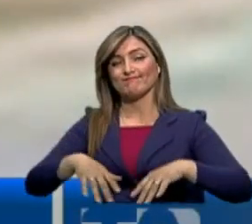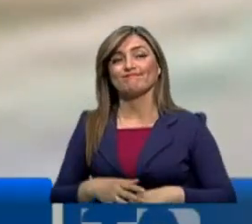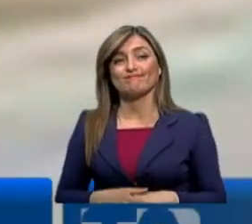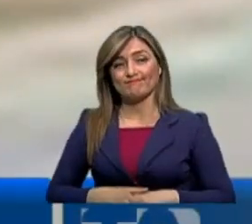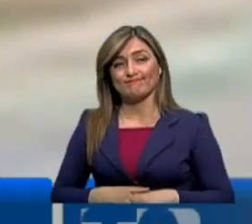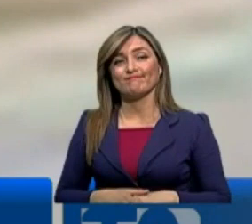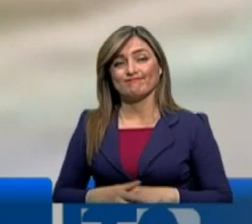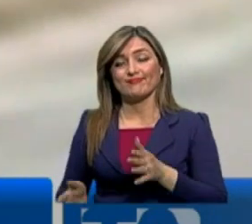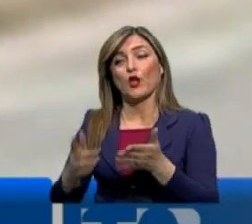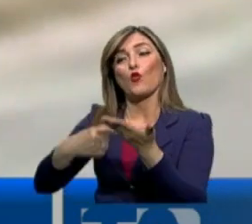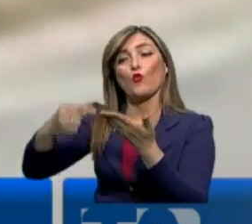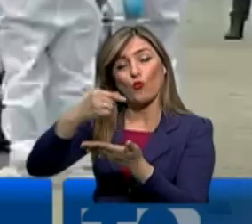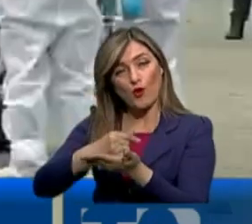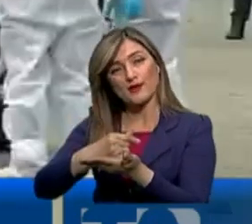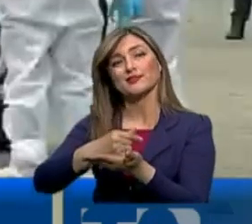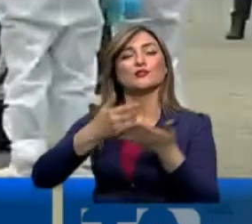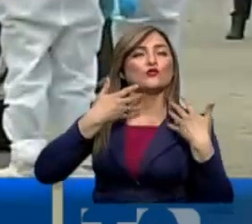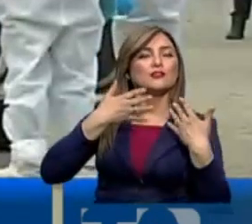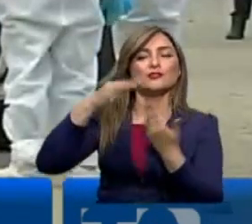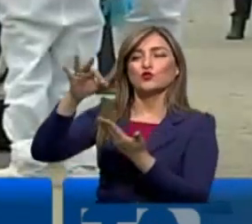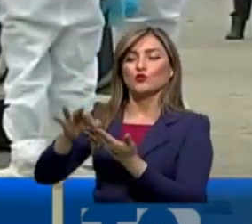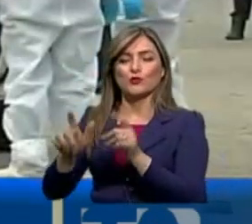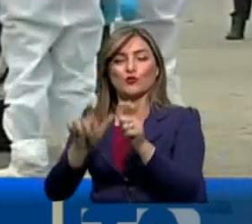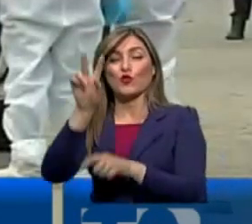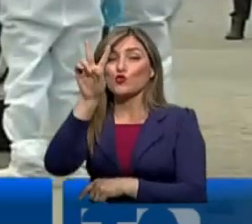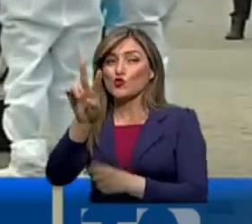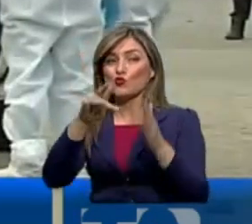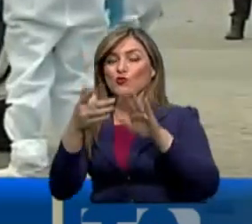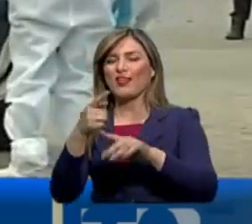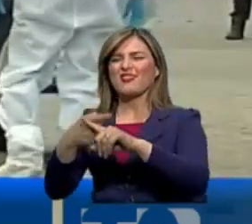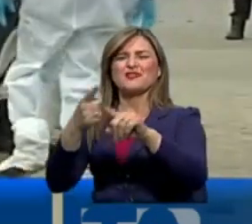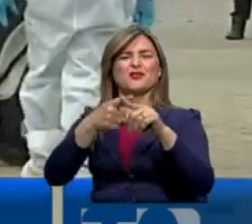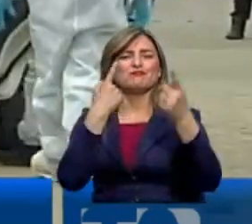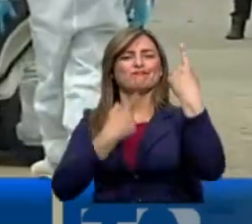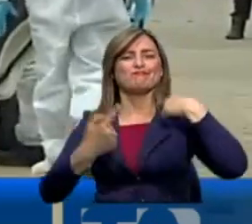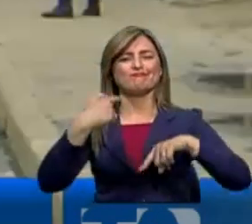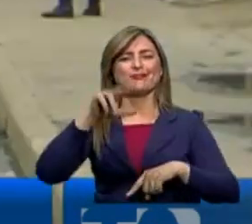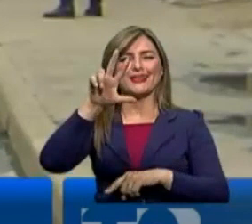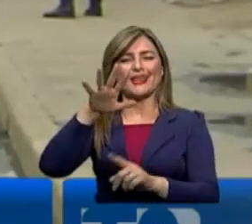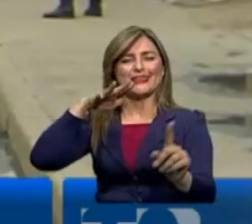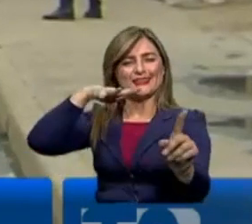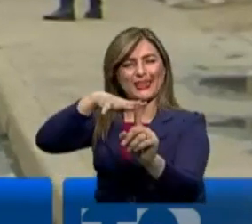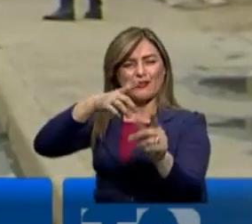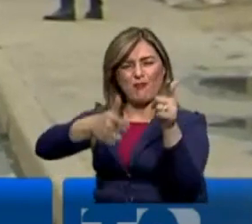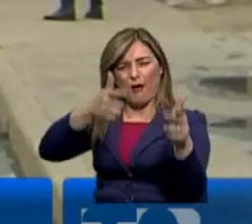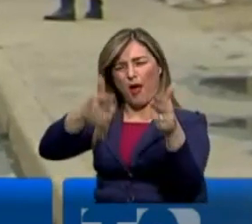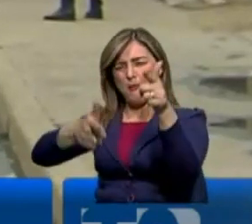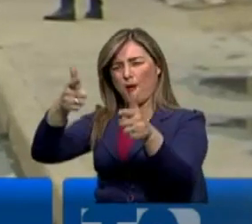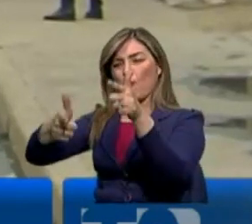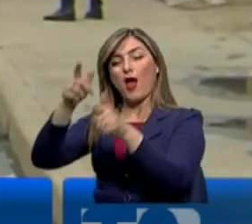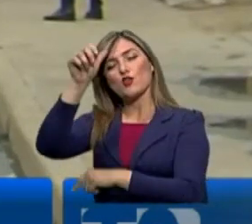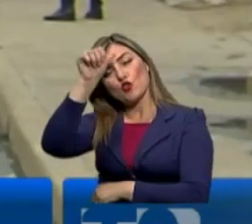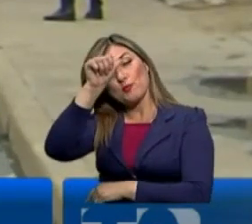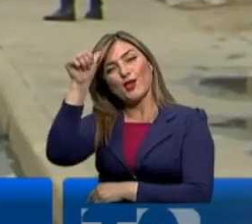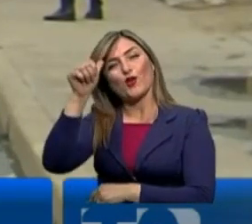Guayas, concretamente en las ciudades de Guayaquil y Durán, 2 personas murieron y varias resultaron heridas en 3 ataques armados suscitados este